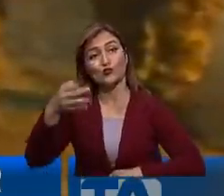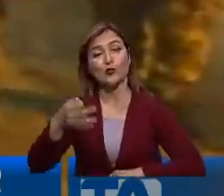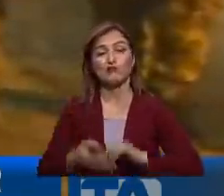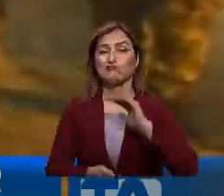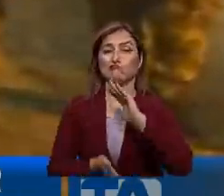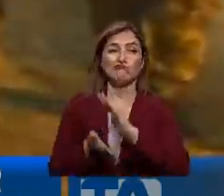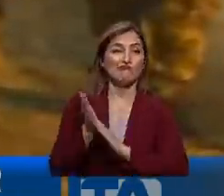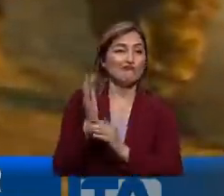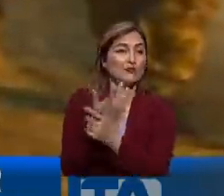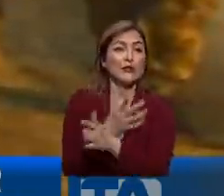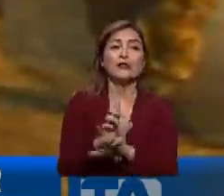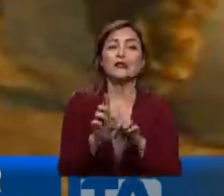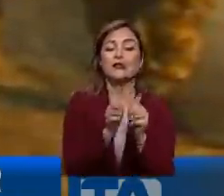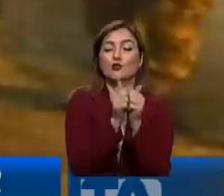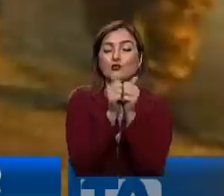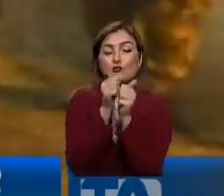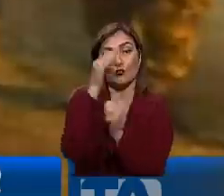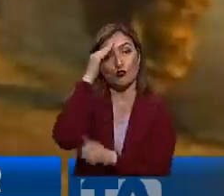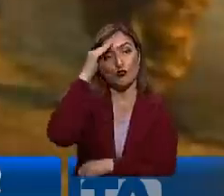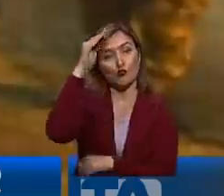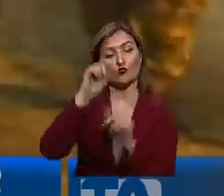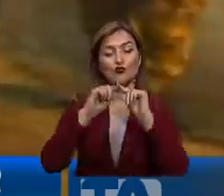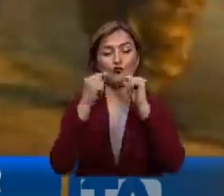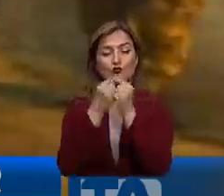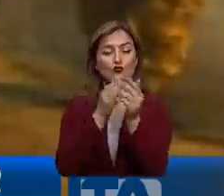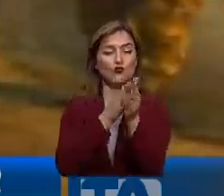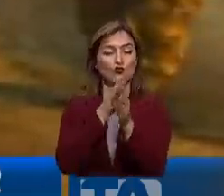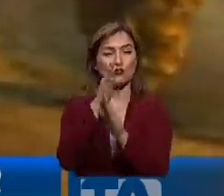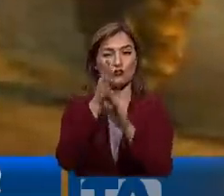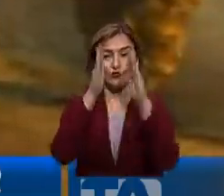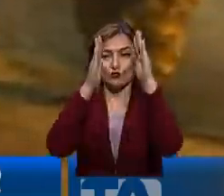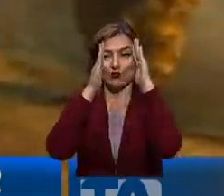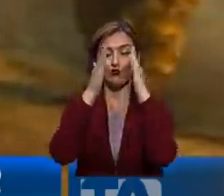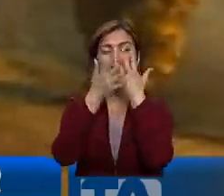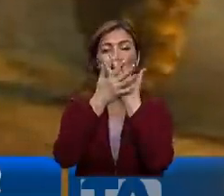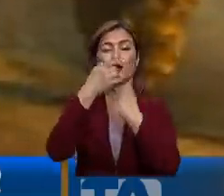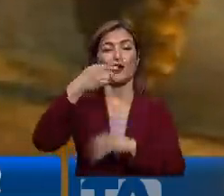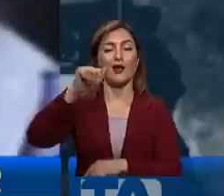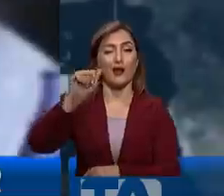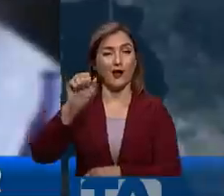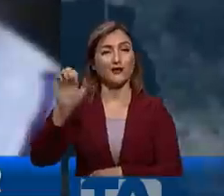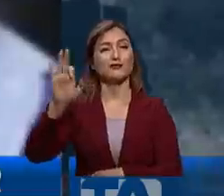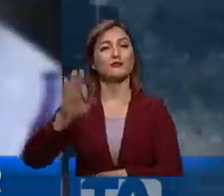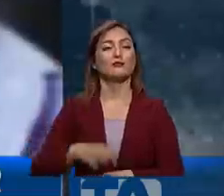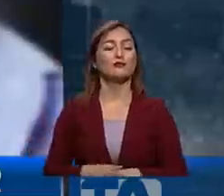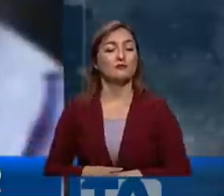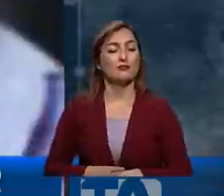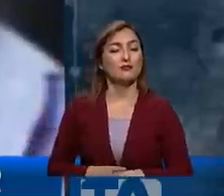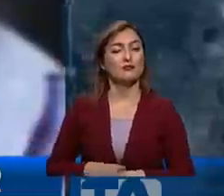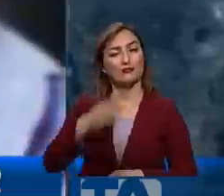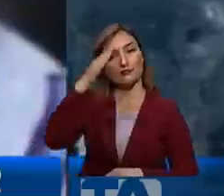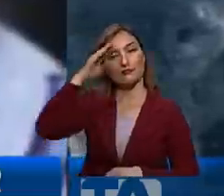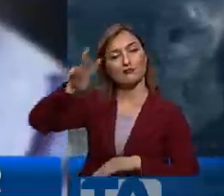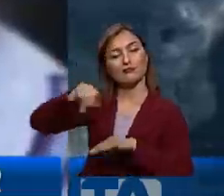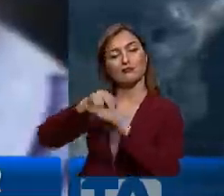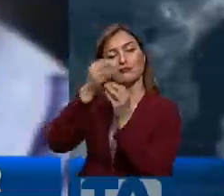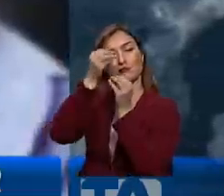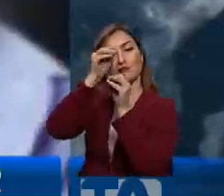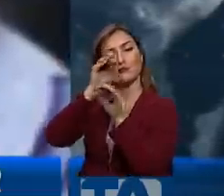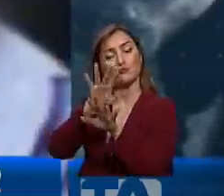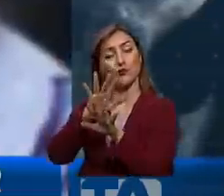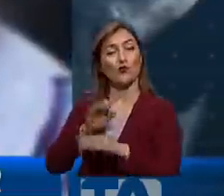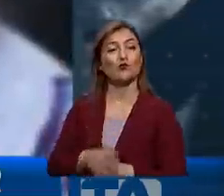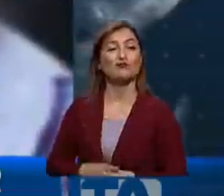el penal, acompañado por uniformados del Grupo Especial de Atención Penitenciaria, GEAP. según información de la Policía Nacional a la que